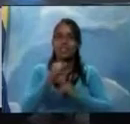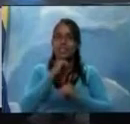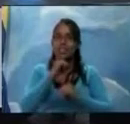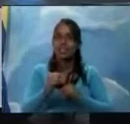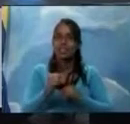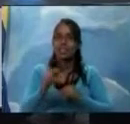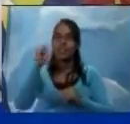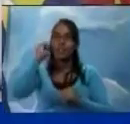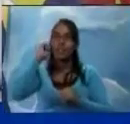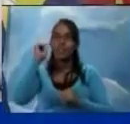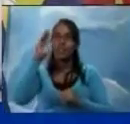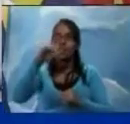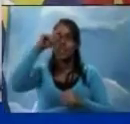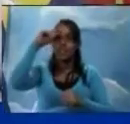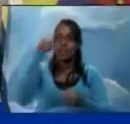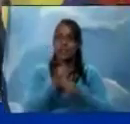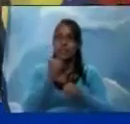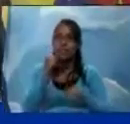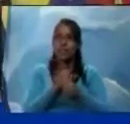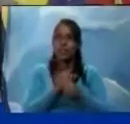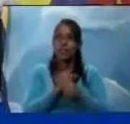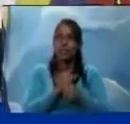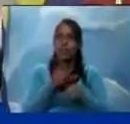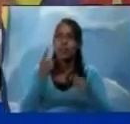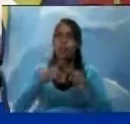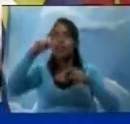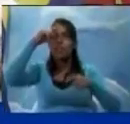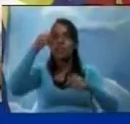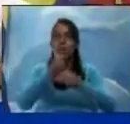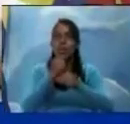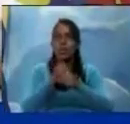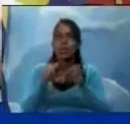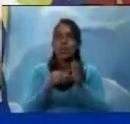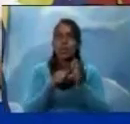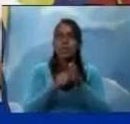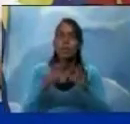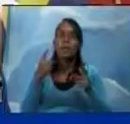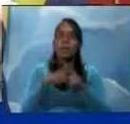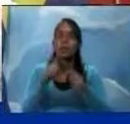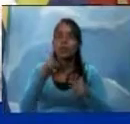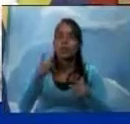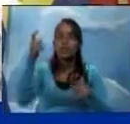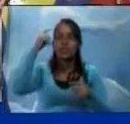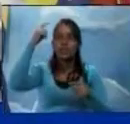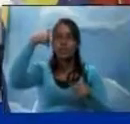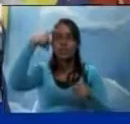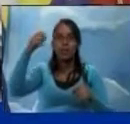lo que pasa es que las ovejas están trabajando. No, pero trabajan todas. Pero